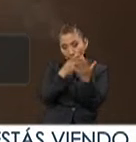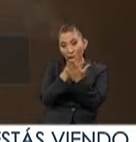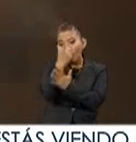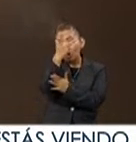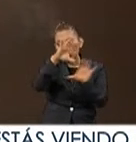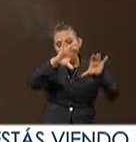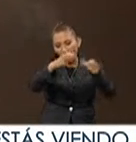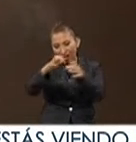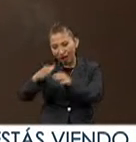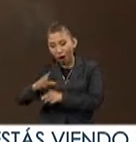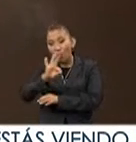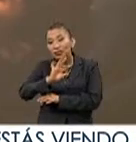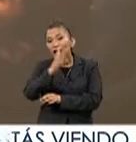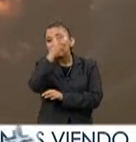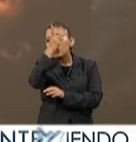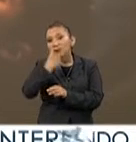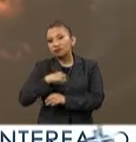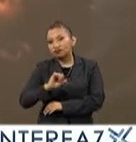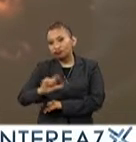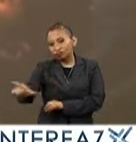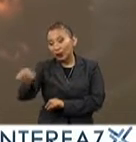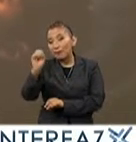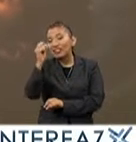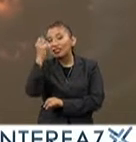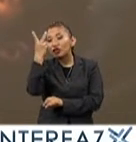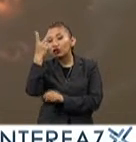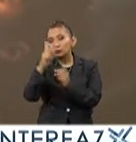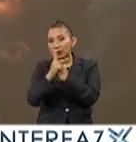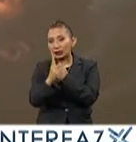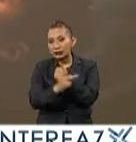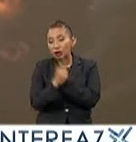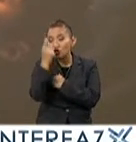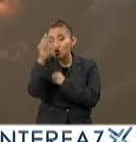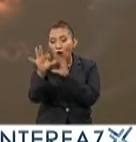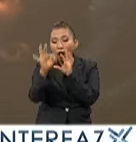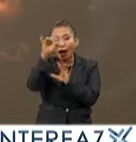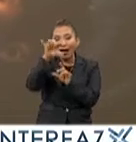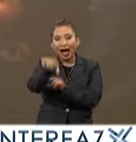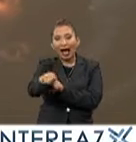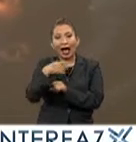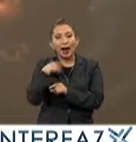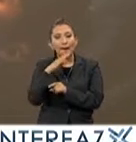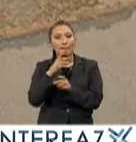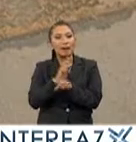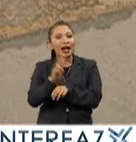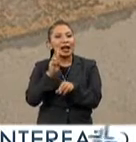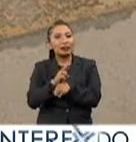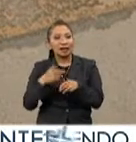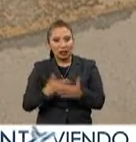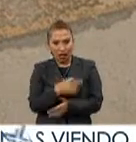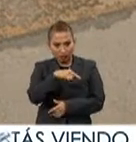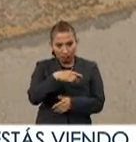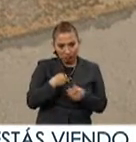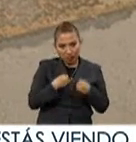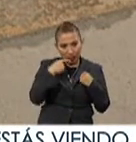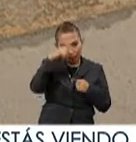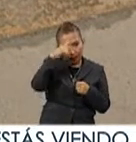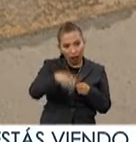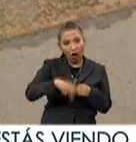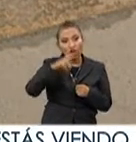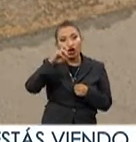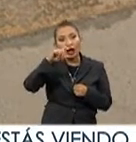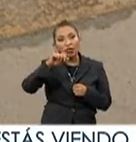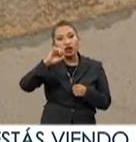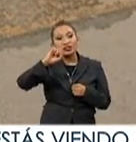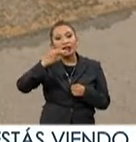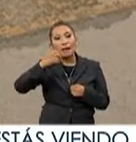8 categorías a 42 especialistas de 22 países. Entre ellos se encuentra el venezolano radicado en México, Ronaldo